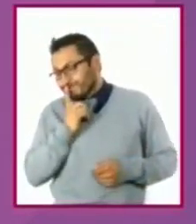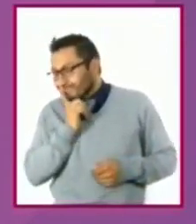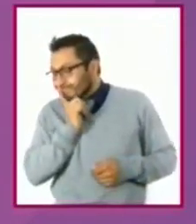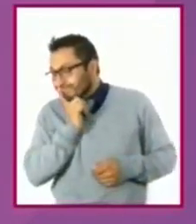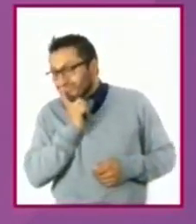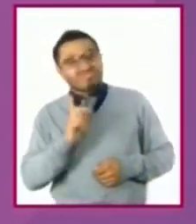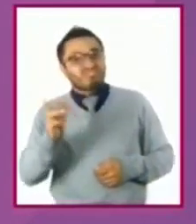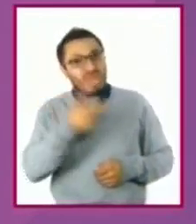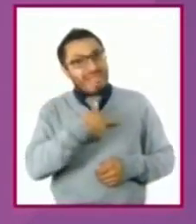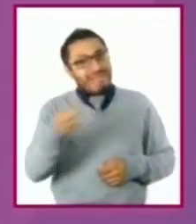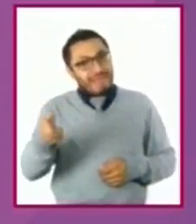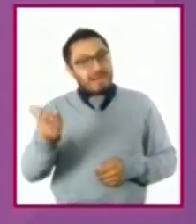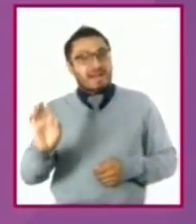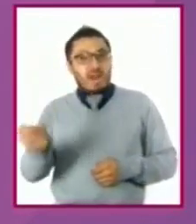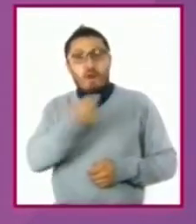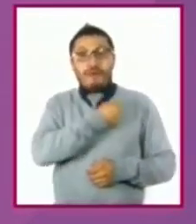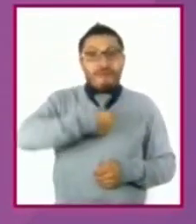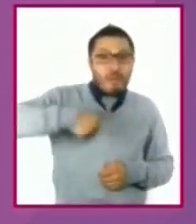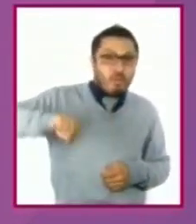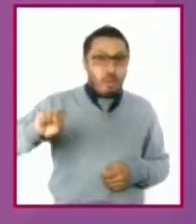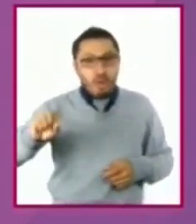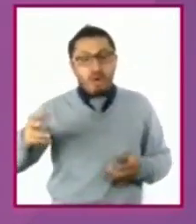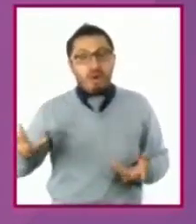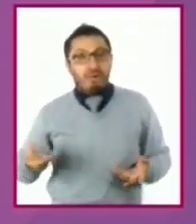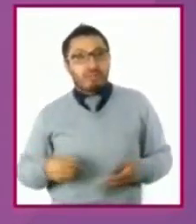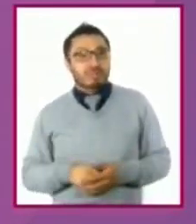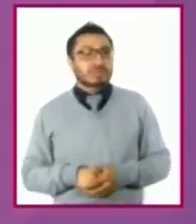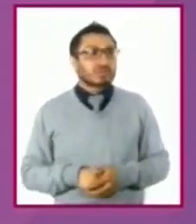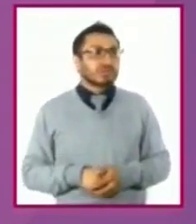ser muy rico, ser muy famoso.